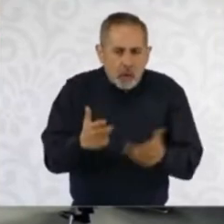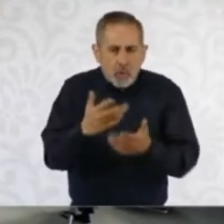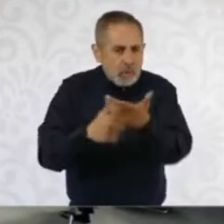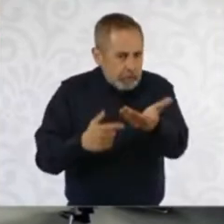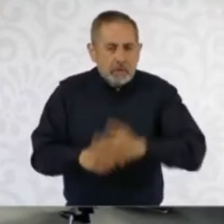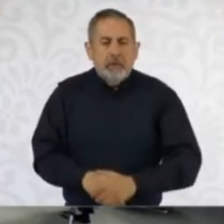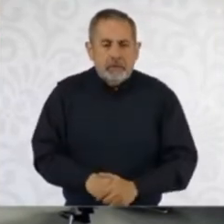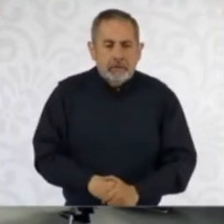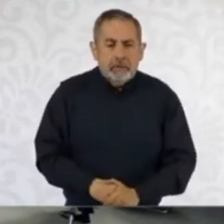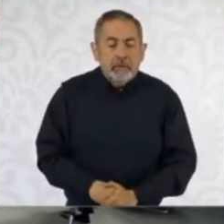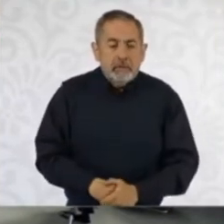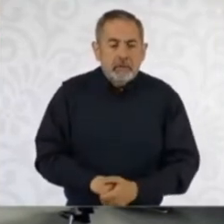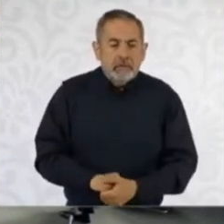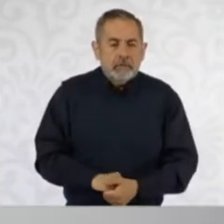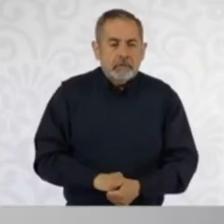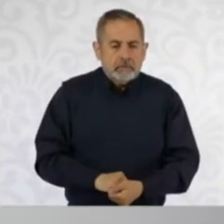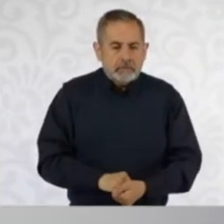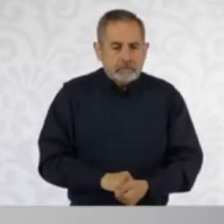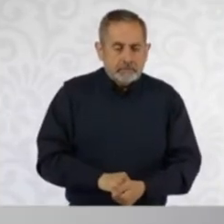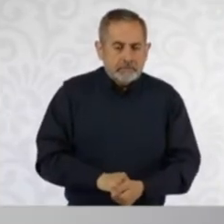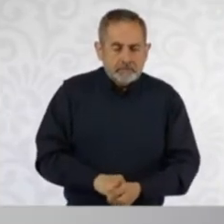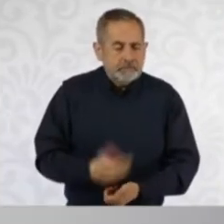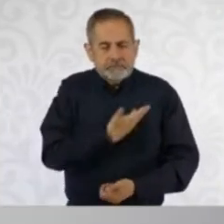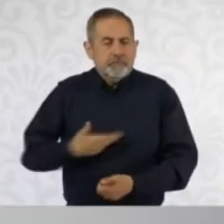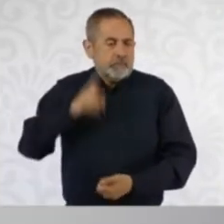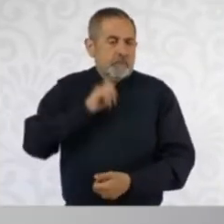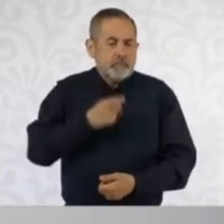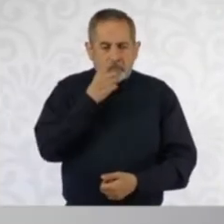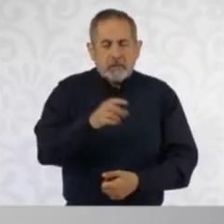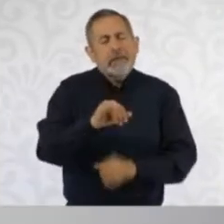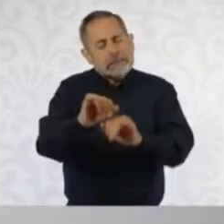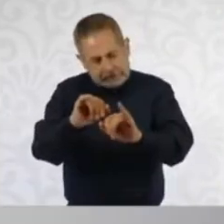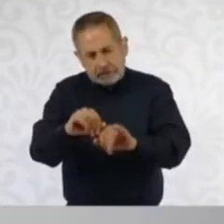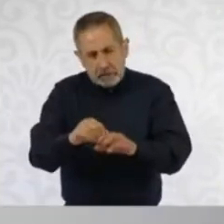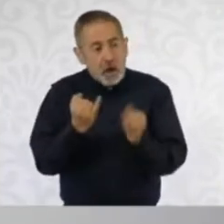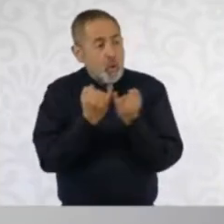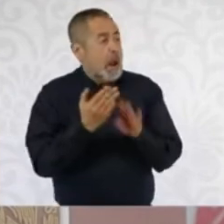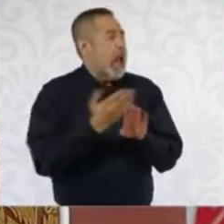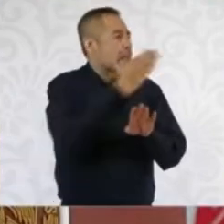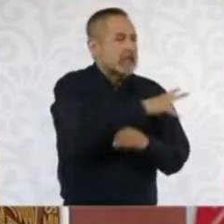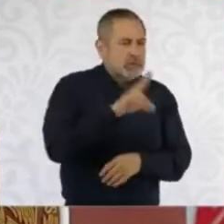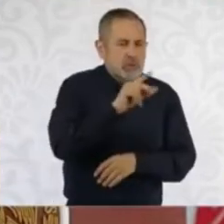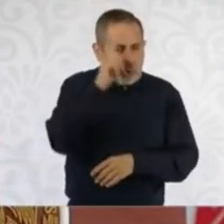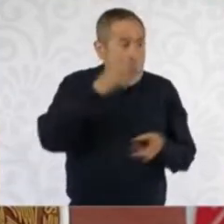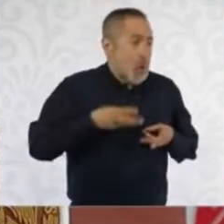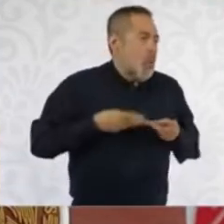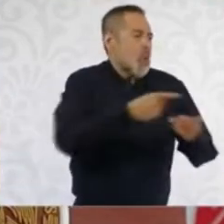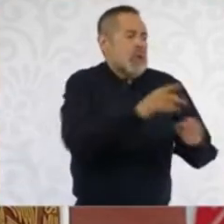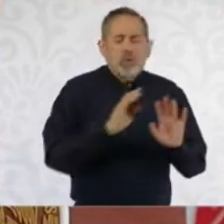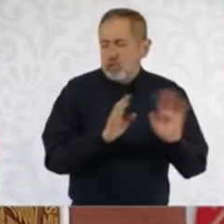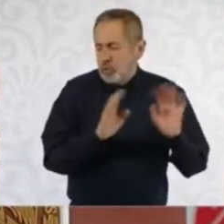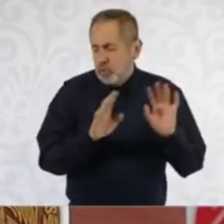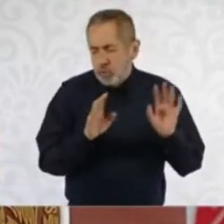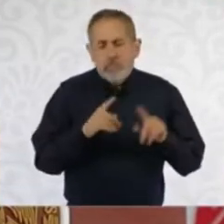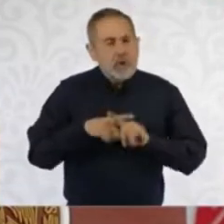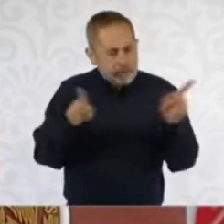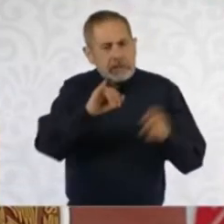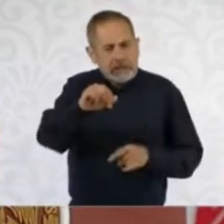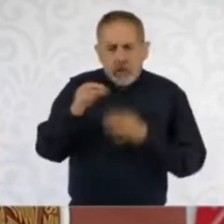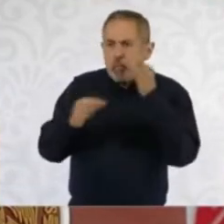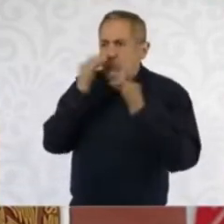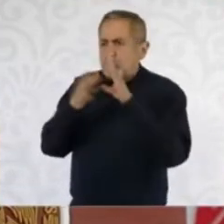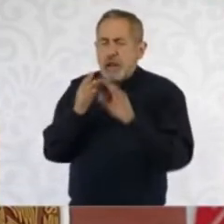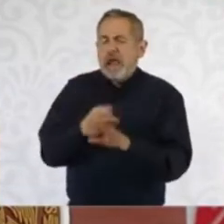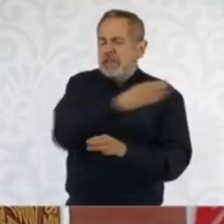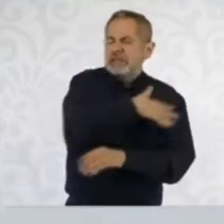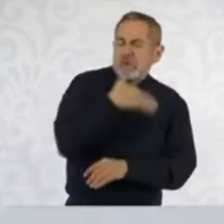hay no las promociones que se hacían antes, que era, no sé ni cuánto gastaban, que era pues mucha